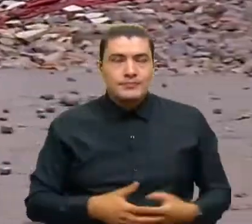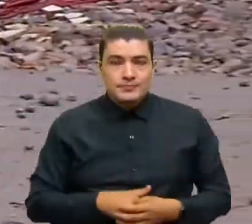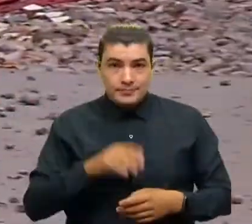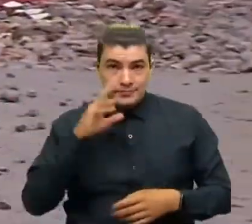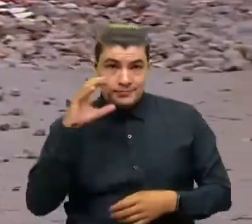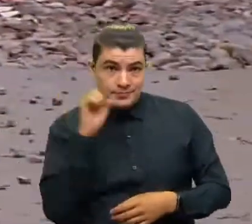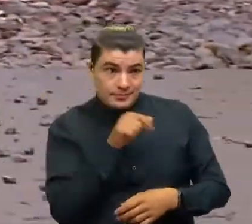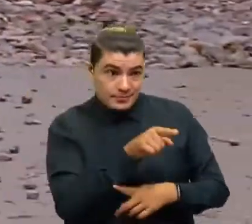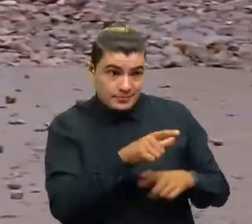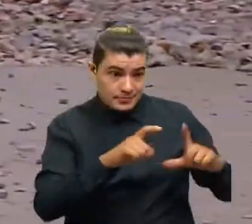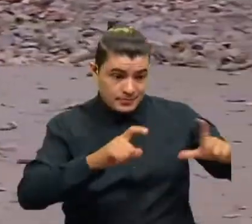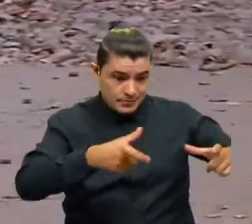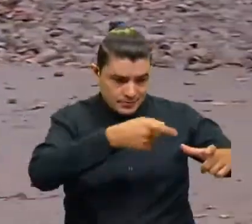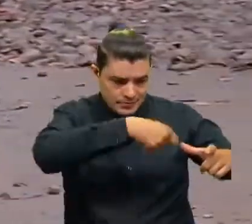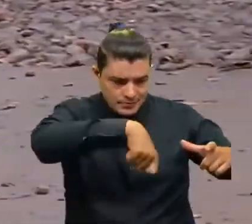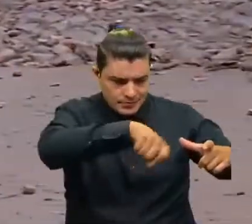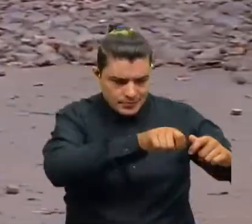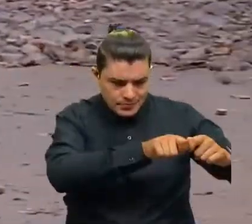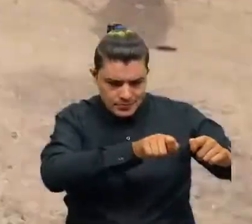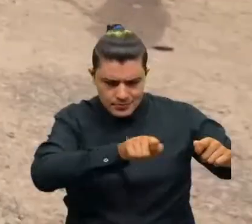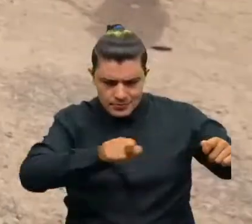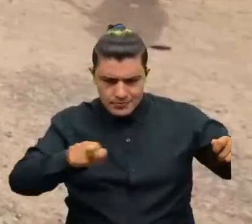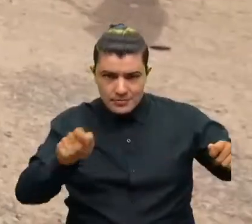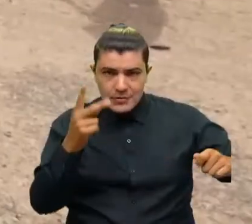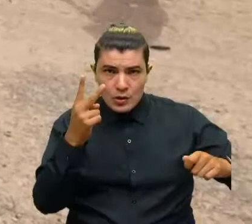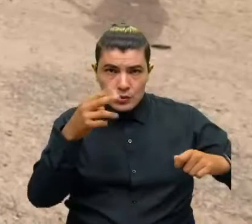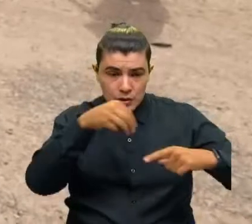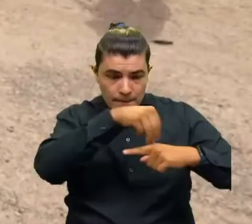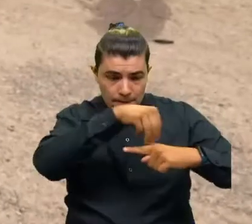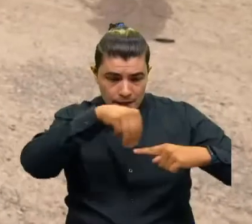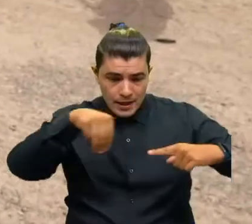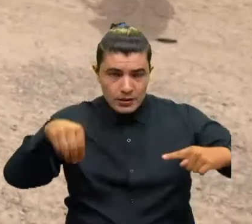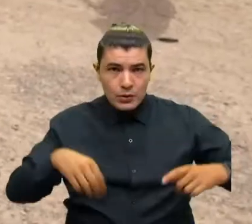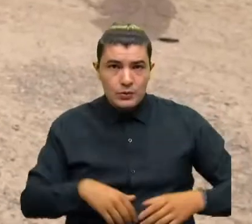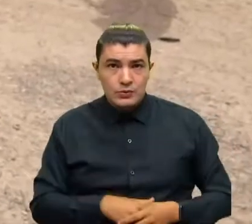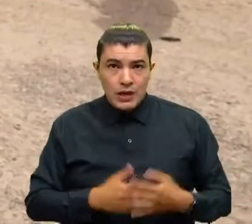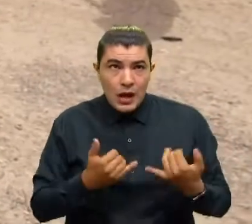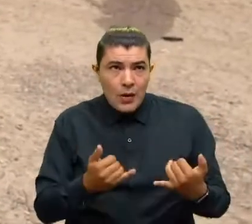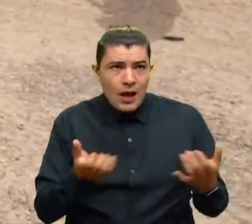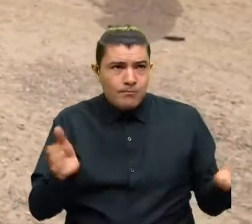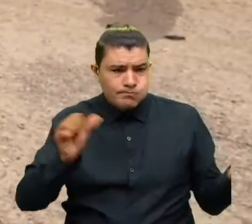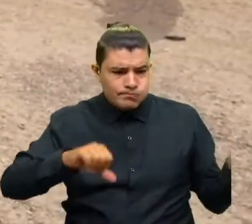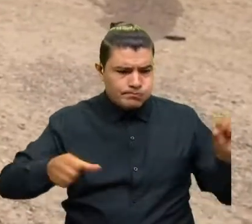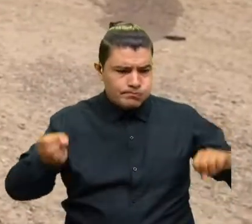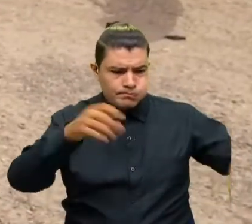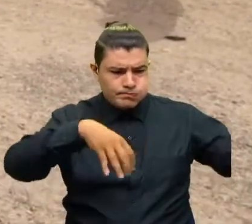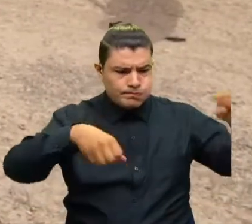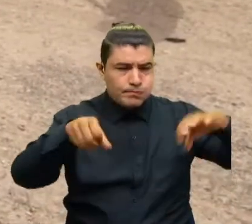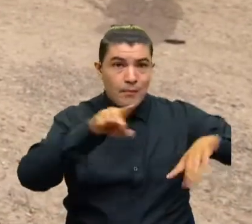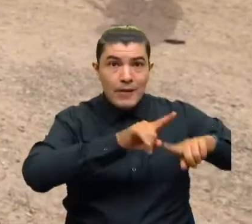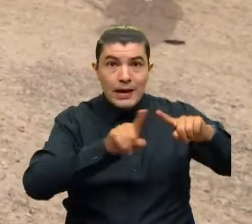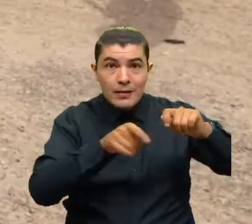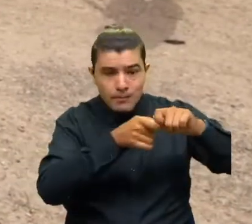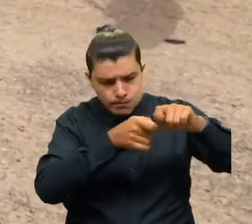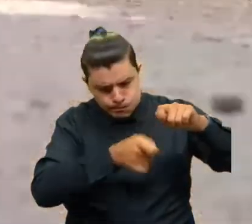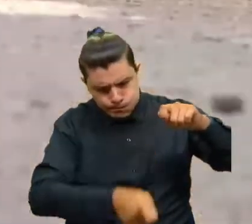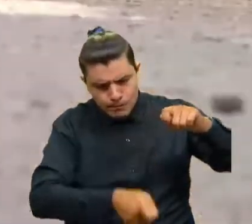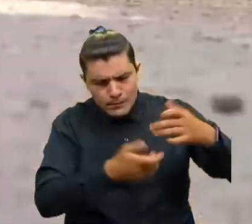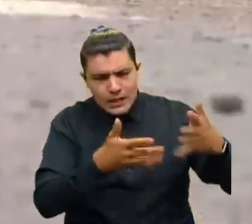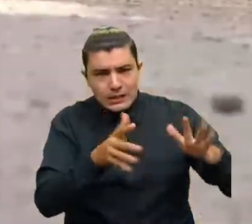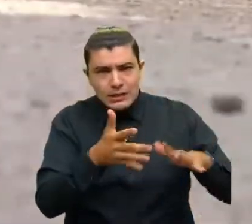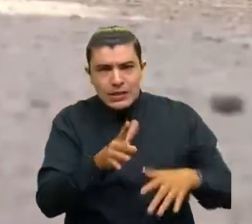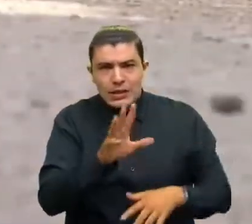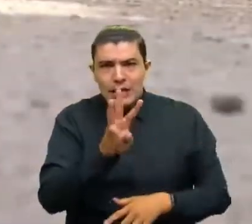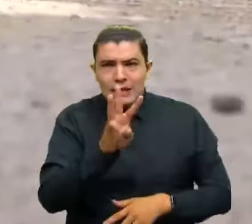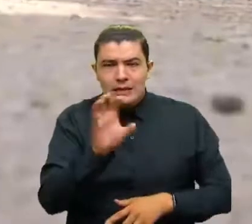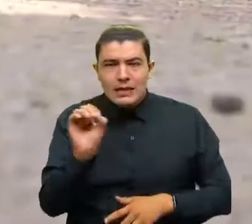hueco mide alrededor de 2 metros y en estos momentos pues está lleno de escombros, pero sin él sería una profundidad de más o